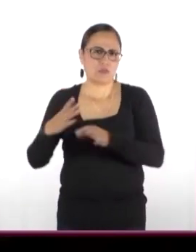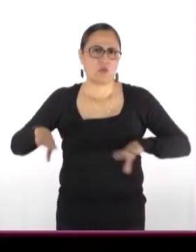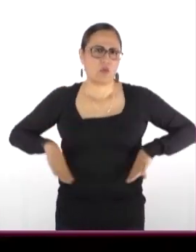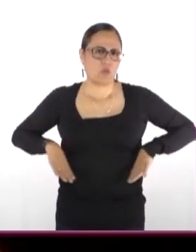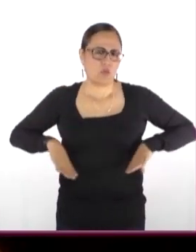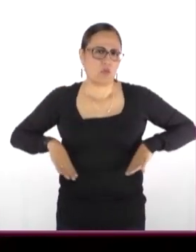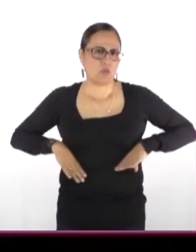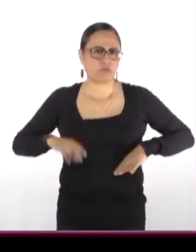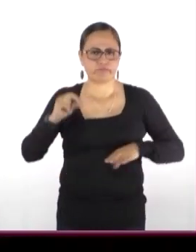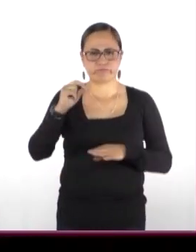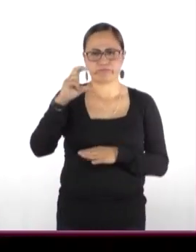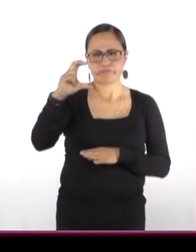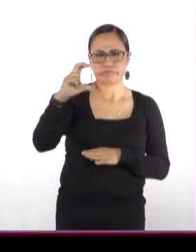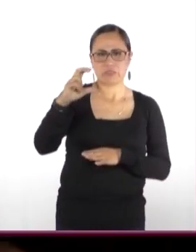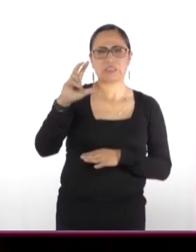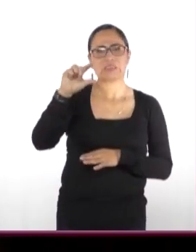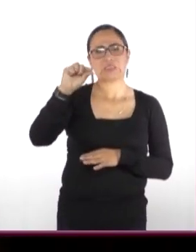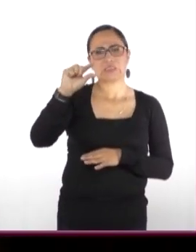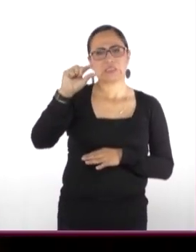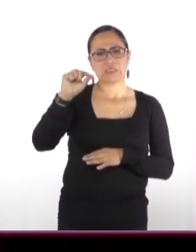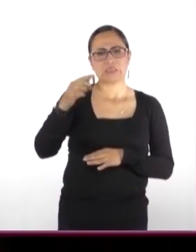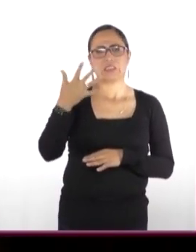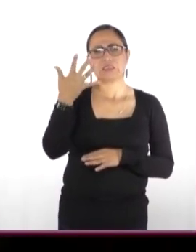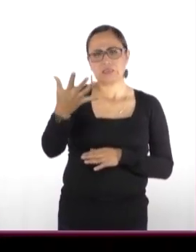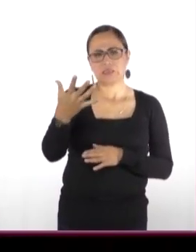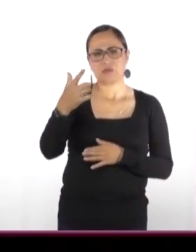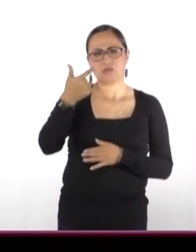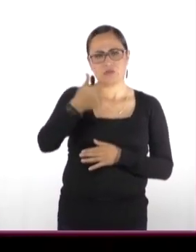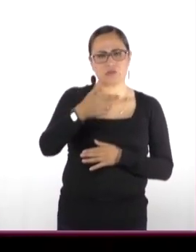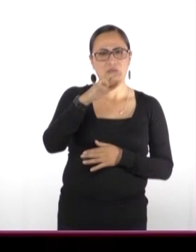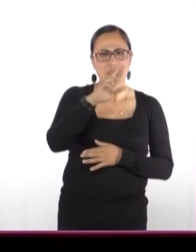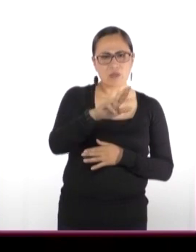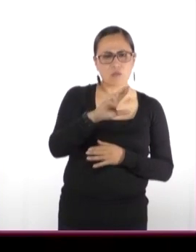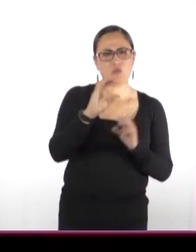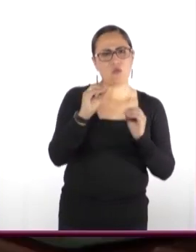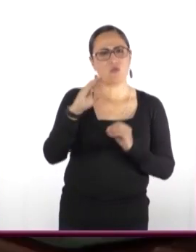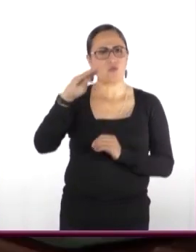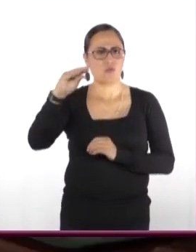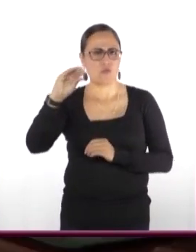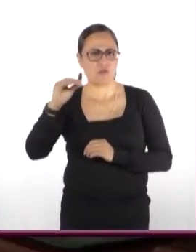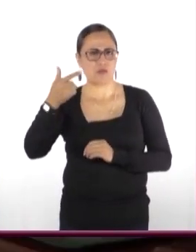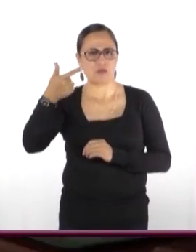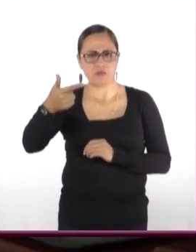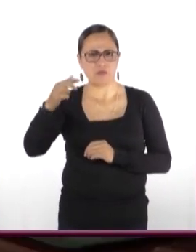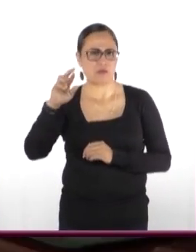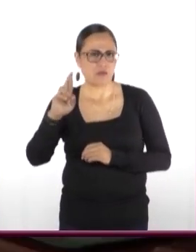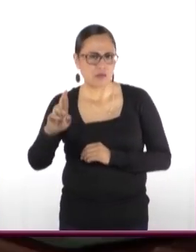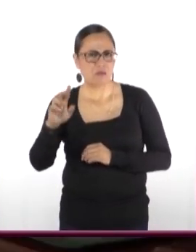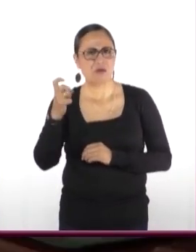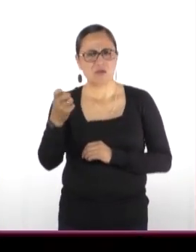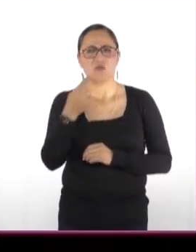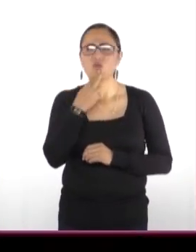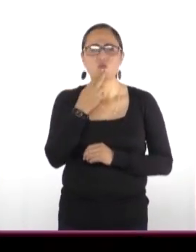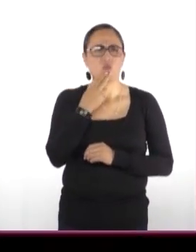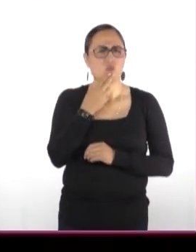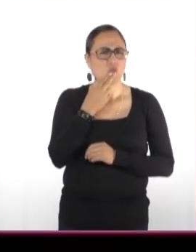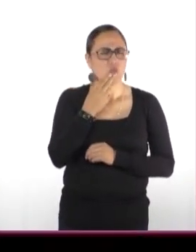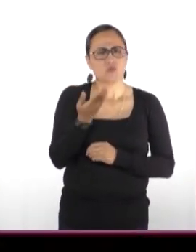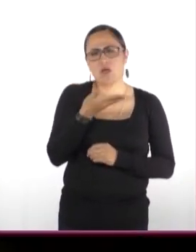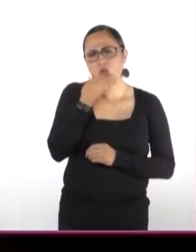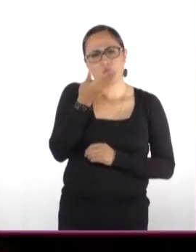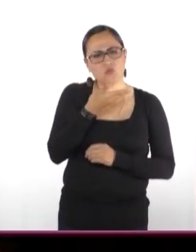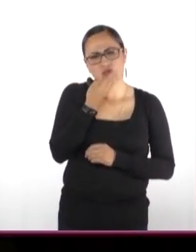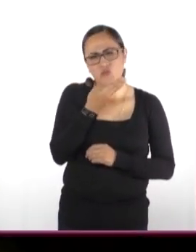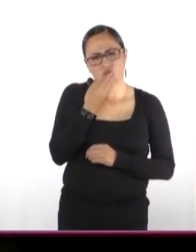son materiales normalmente entre 75 gramos y 90 gramos. Eso es lo que más o menos se ocupa dentro del